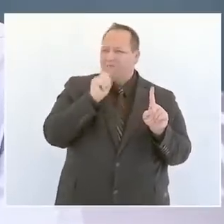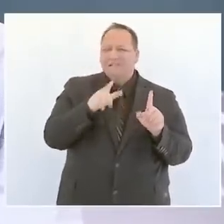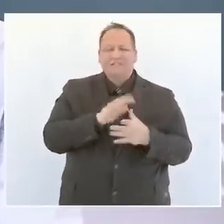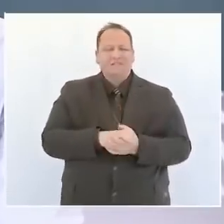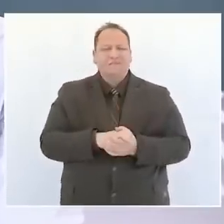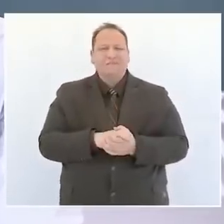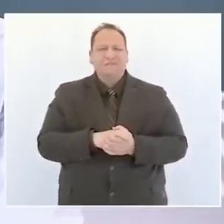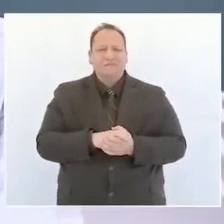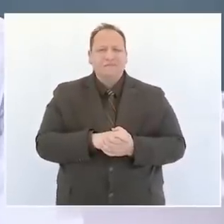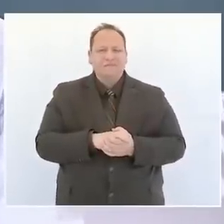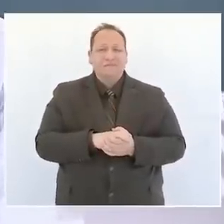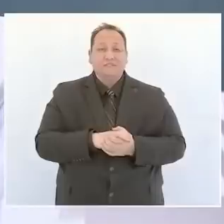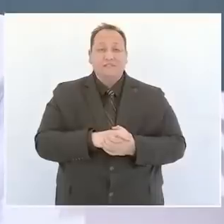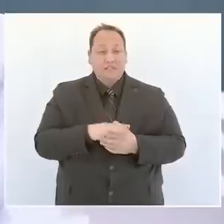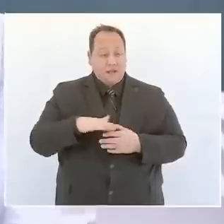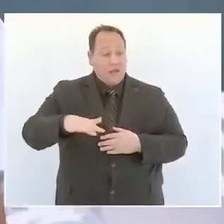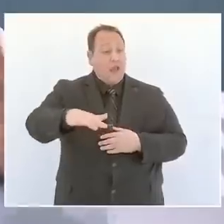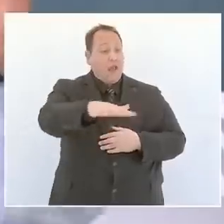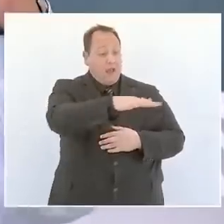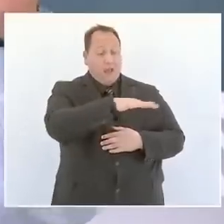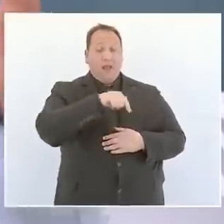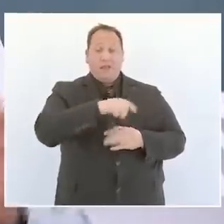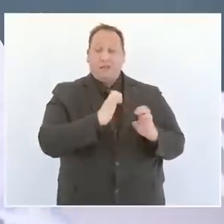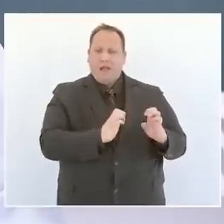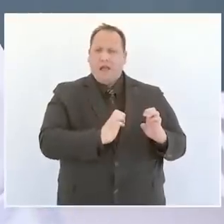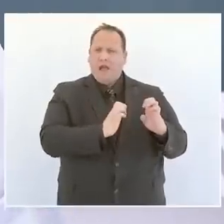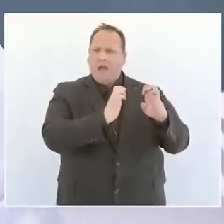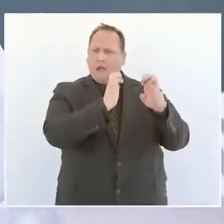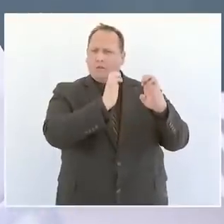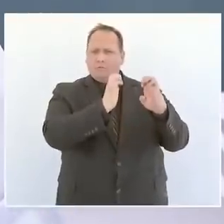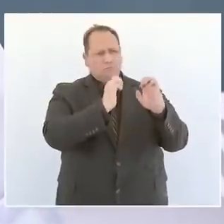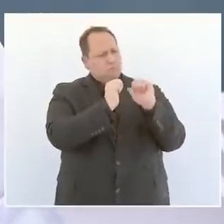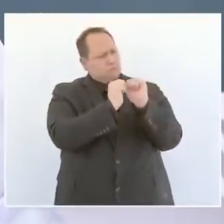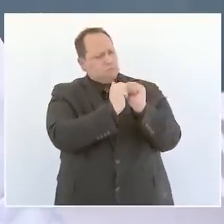pues estas instalaciones van a quedar,